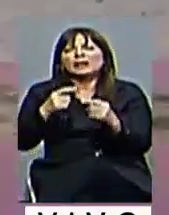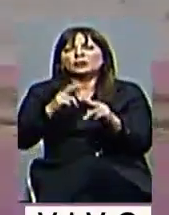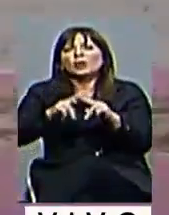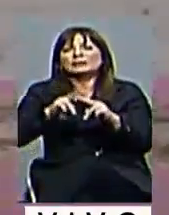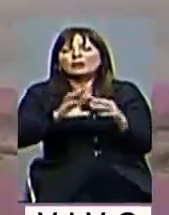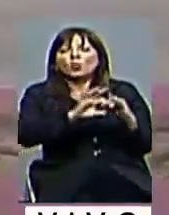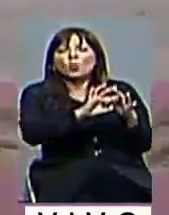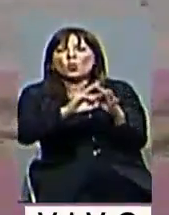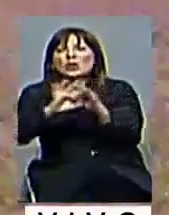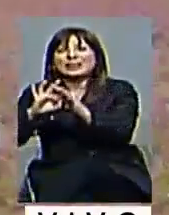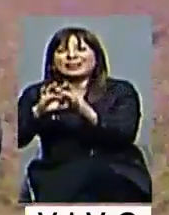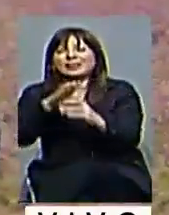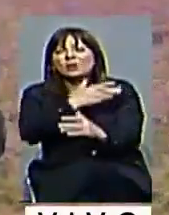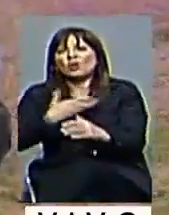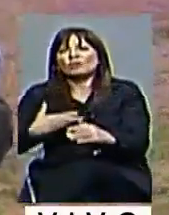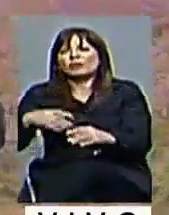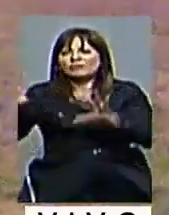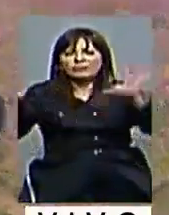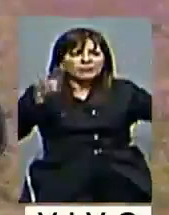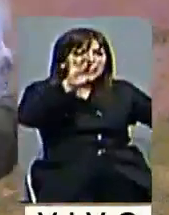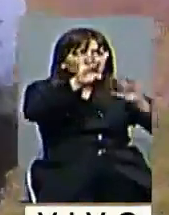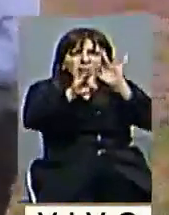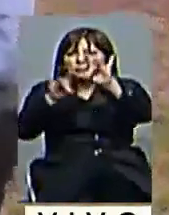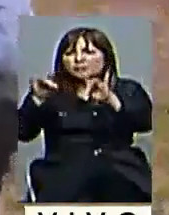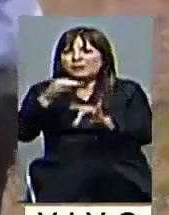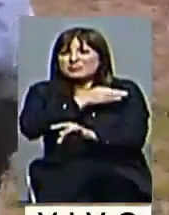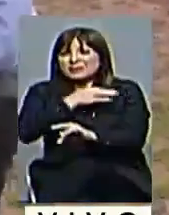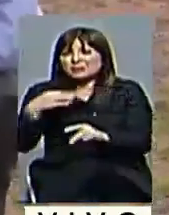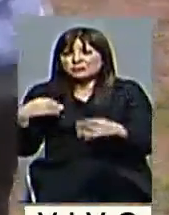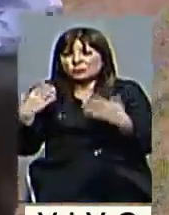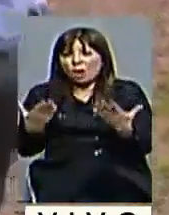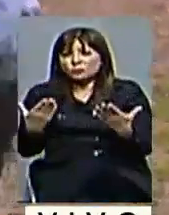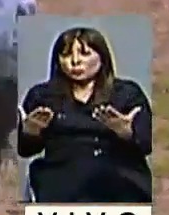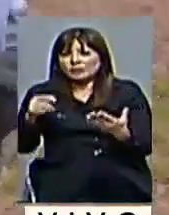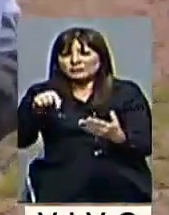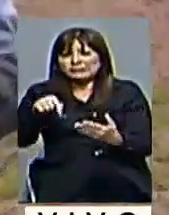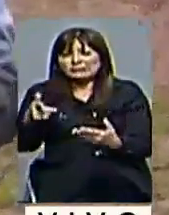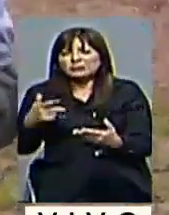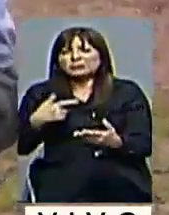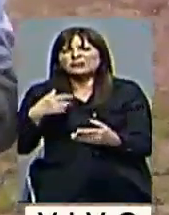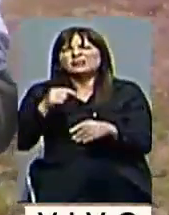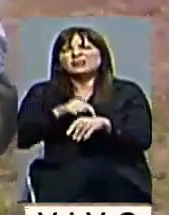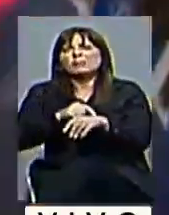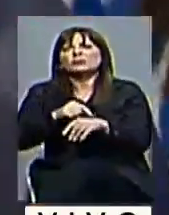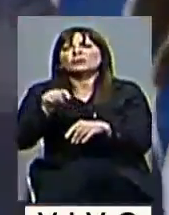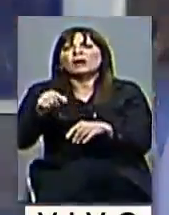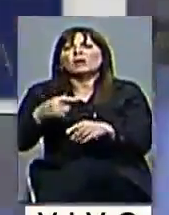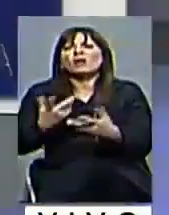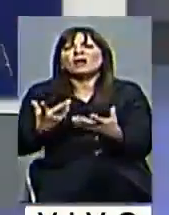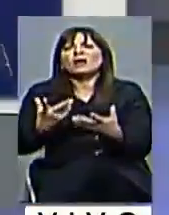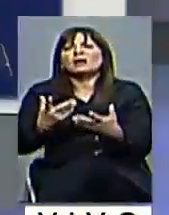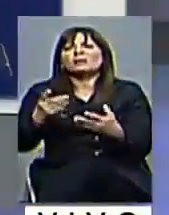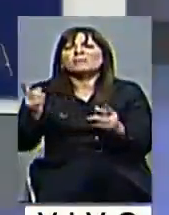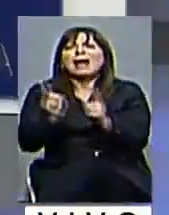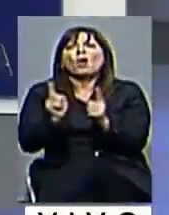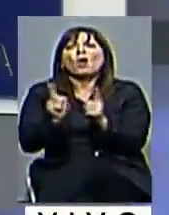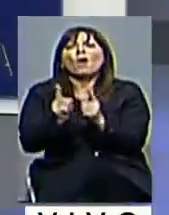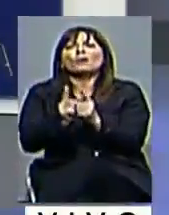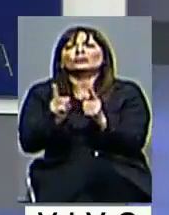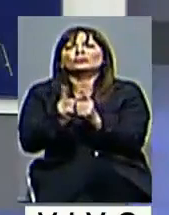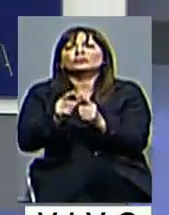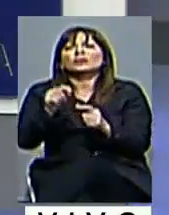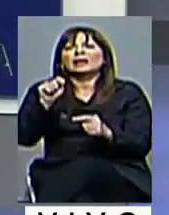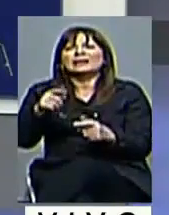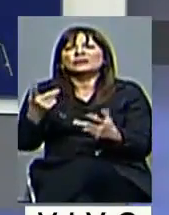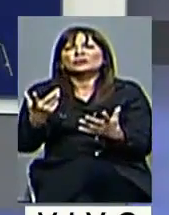unidad, por así decirlo, invitando a los ministros actuales. Entonces yo creo que coincido en que los tiempos hoy día son cada vez más cortos y esto va